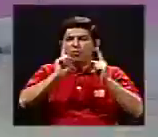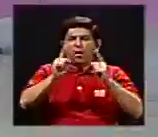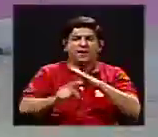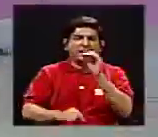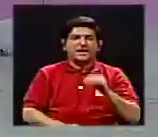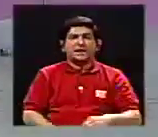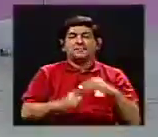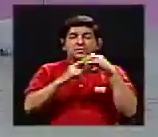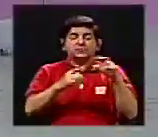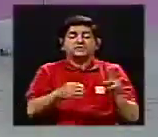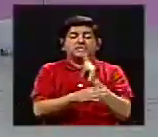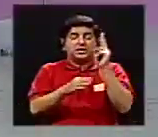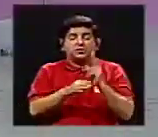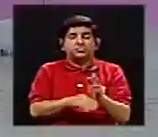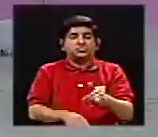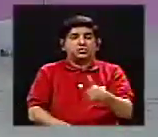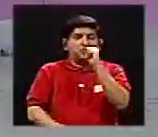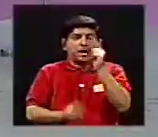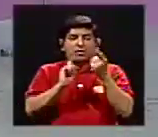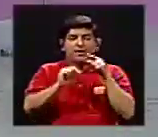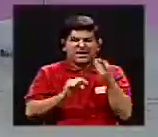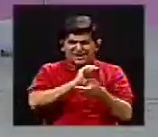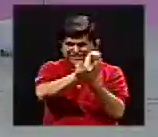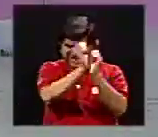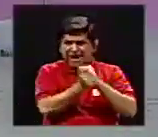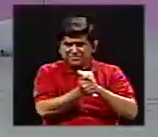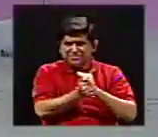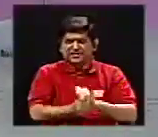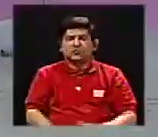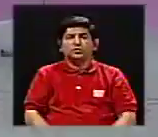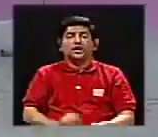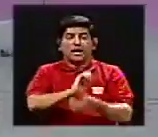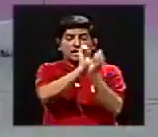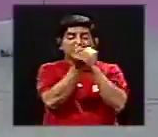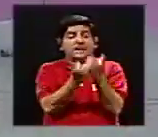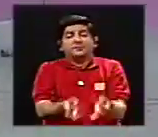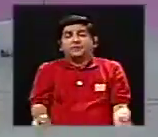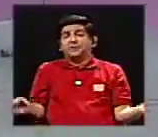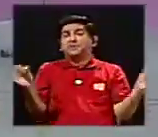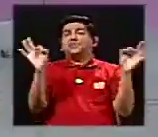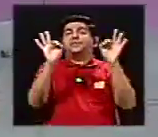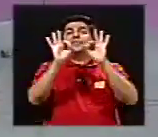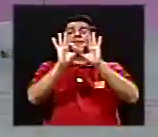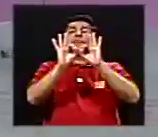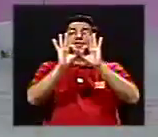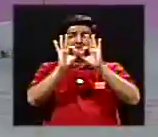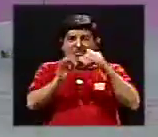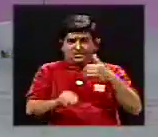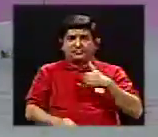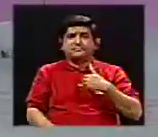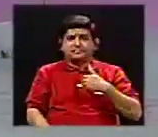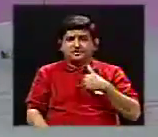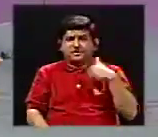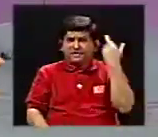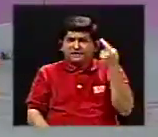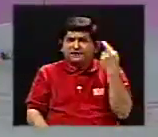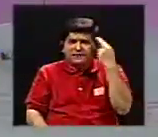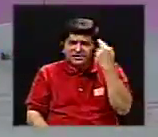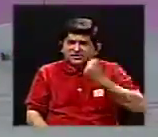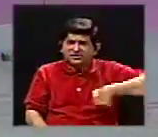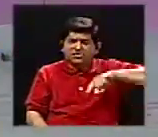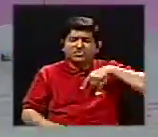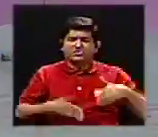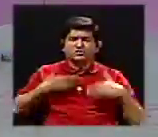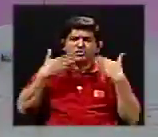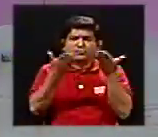las prioridades en los usos del agua. Ese es un cambio principal, digamos, que introduce la ley. Y sustancial, porque estamos